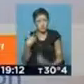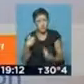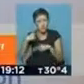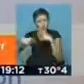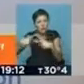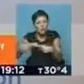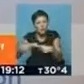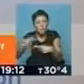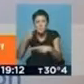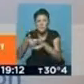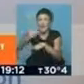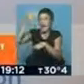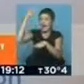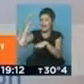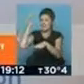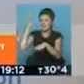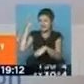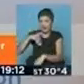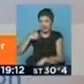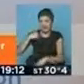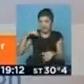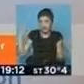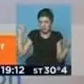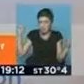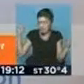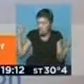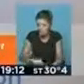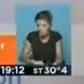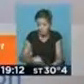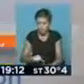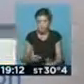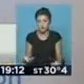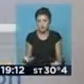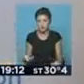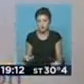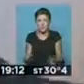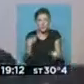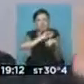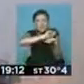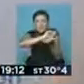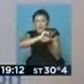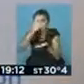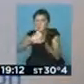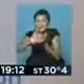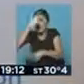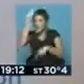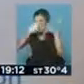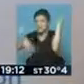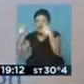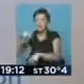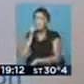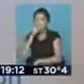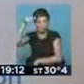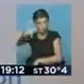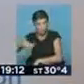dejaron un país quebrado un país con deudas por todos lados como la de esta pista en este aeropuerto